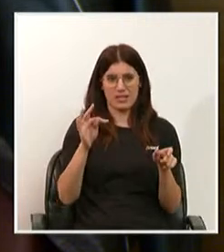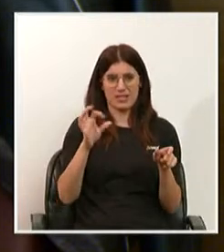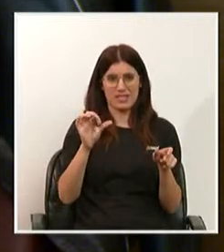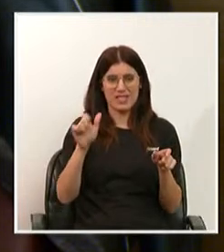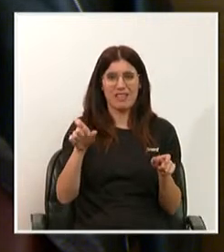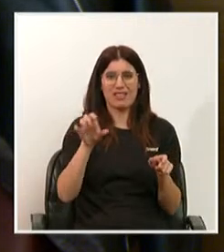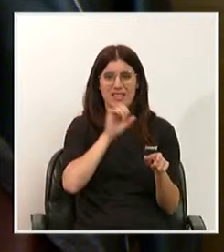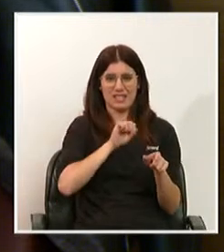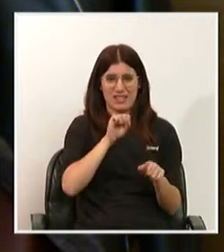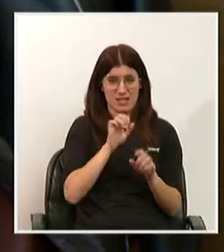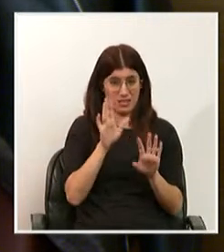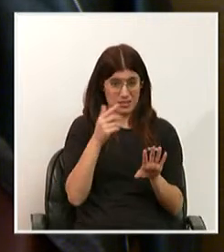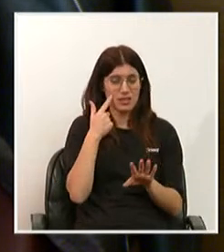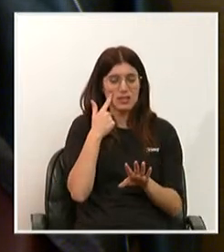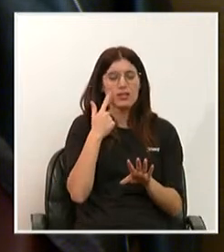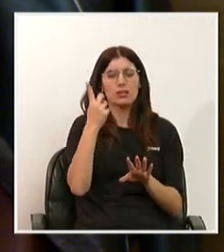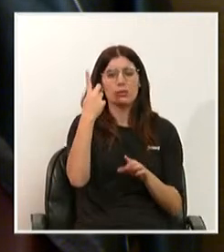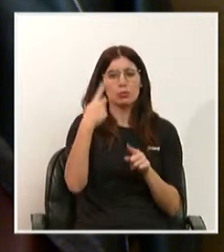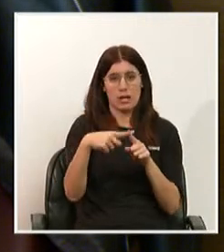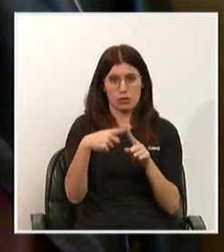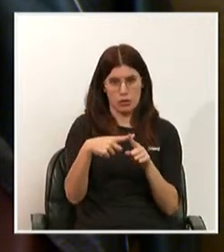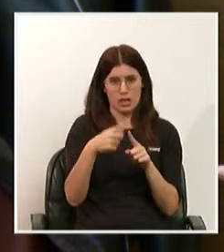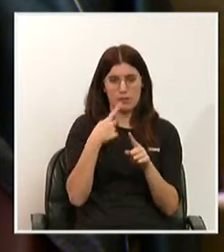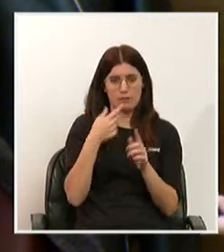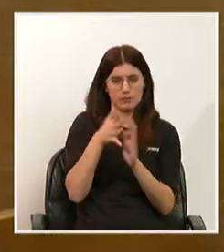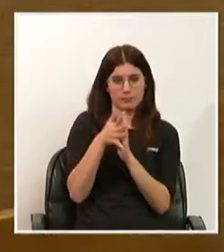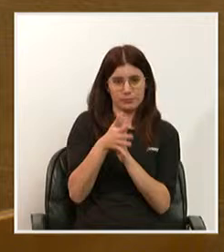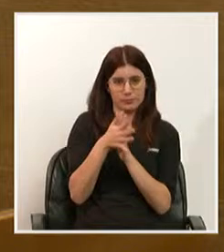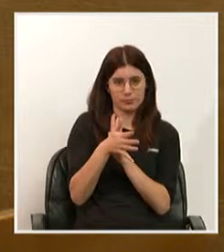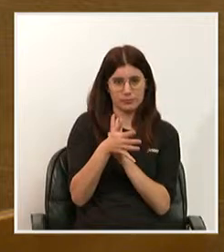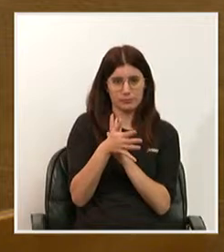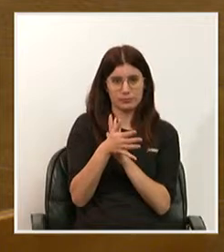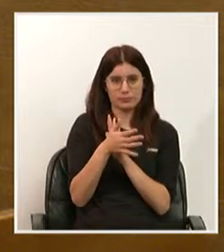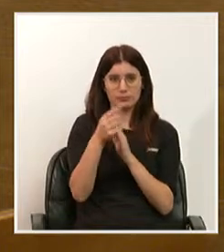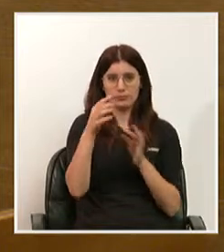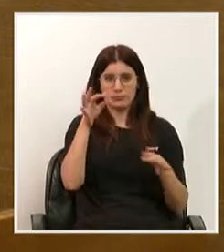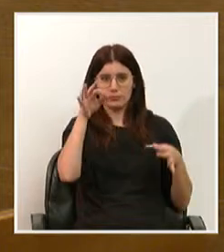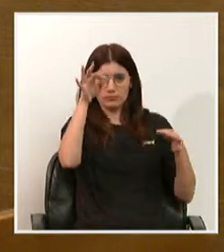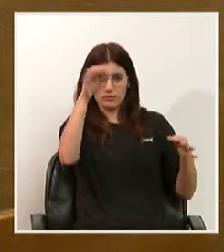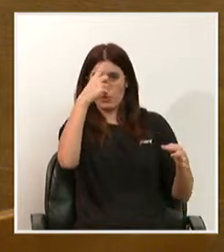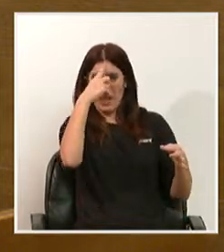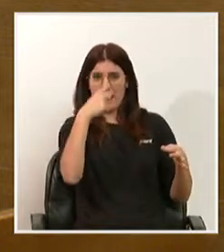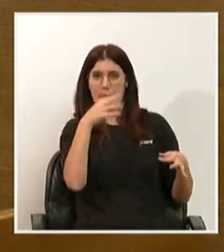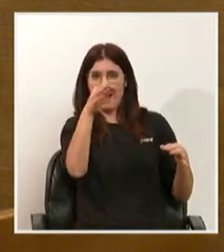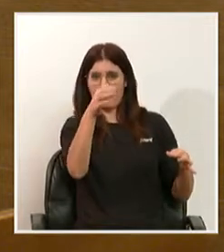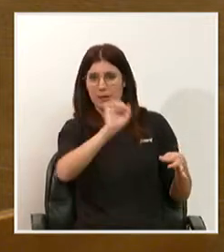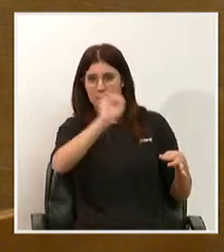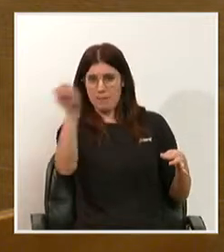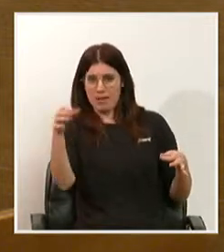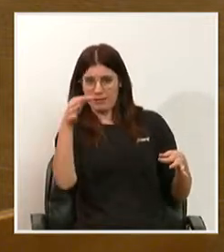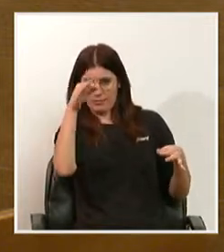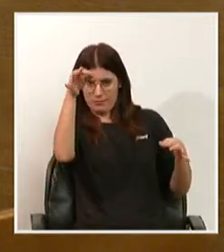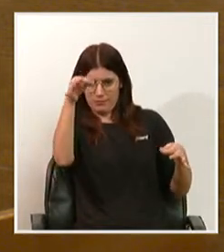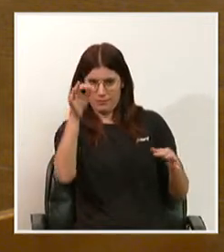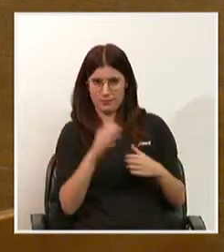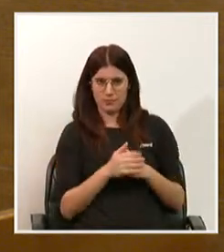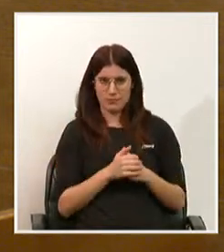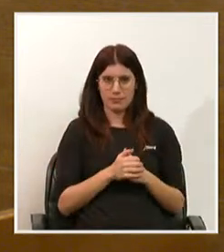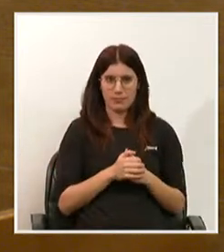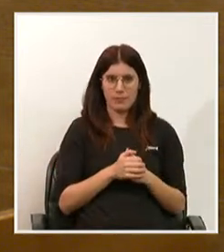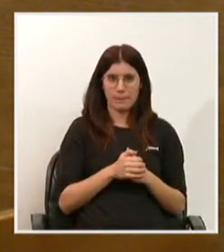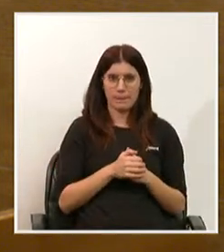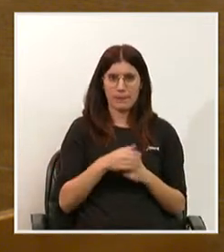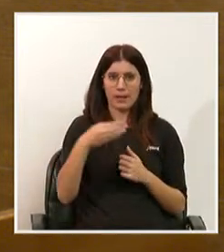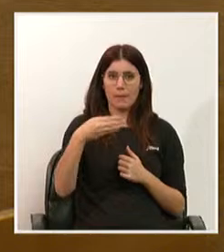cívica de un compon Cab no una que para Cab